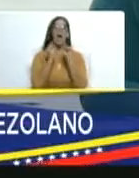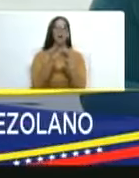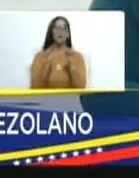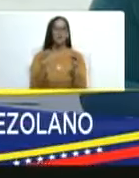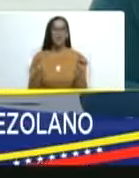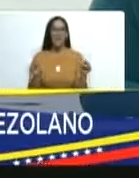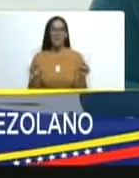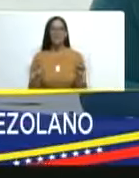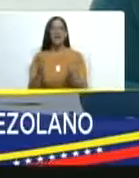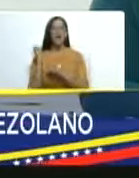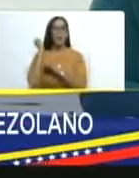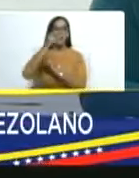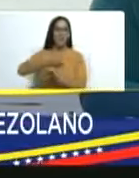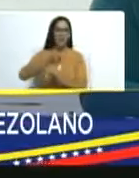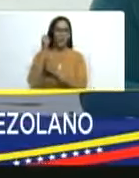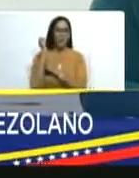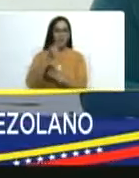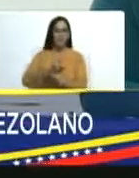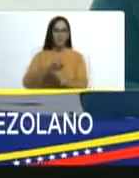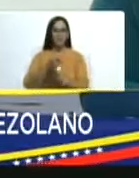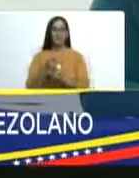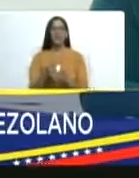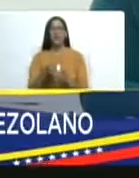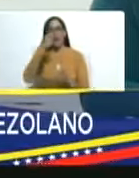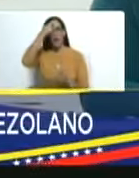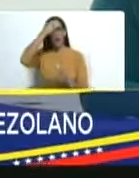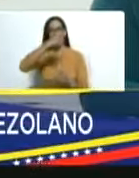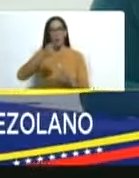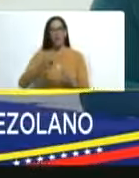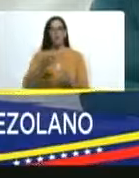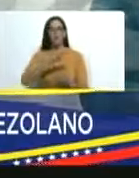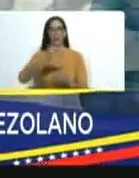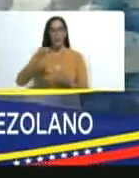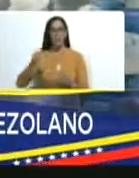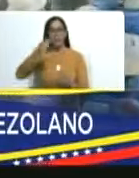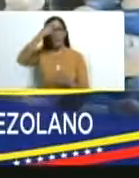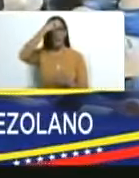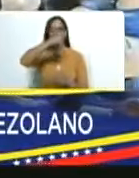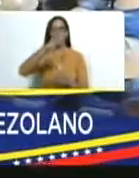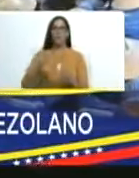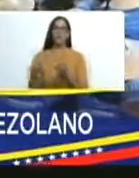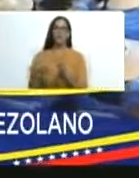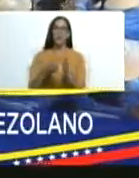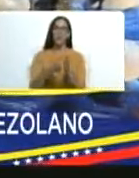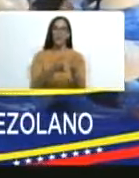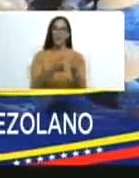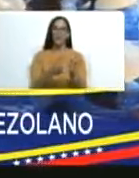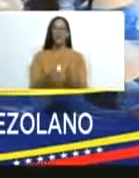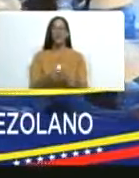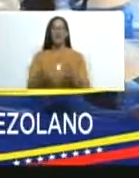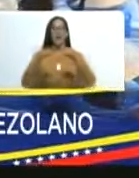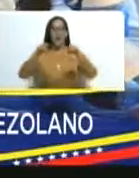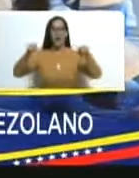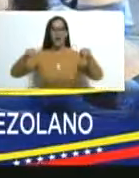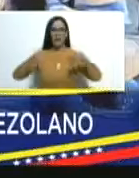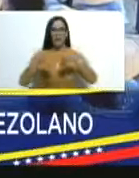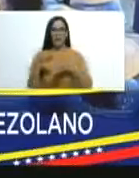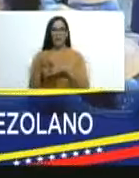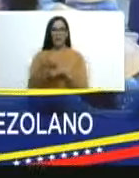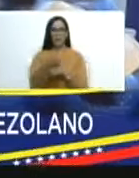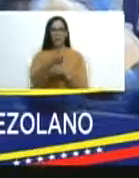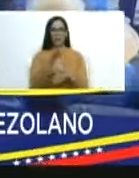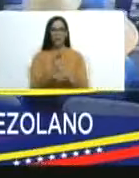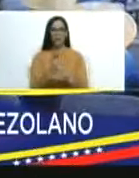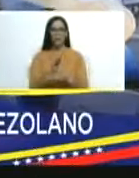a los pescadores, a las pescadoras, al pueblo de la mar, al pueblo de los ríos, a la acuicultura.